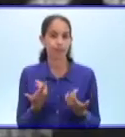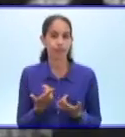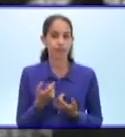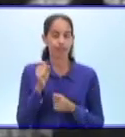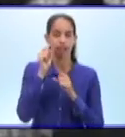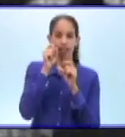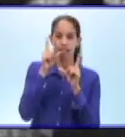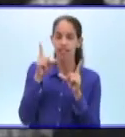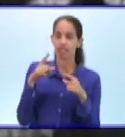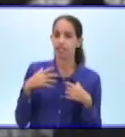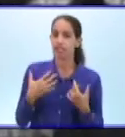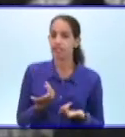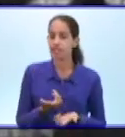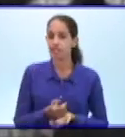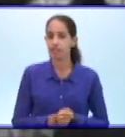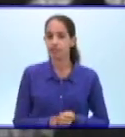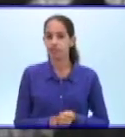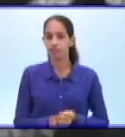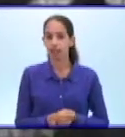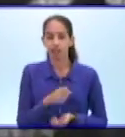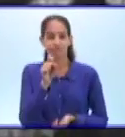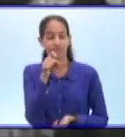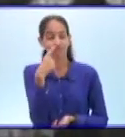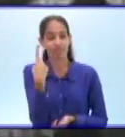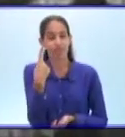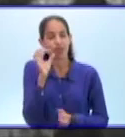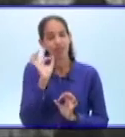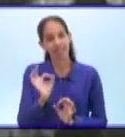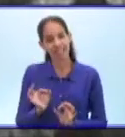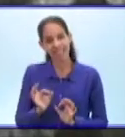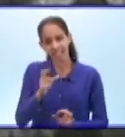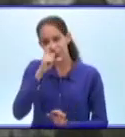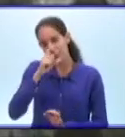despierta, rima en noche solitaria.